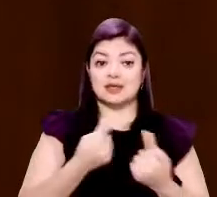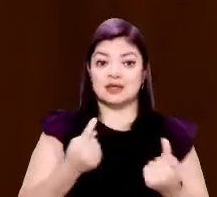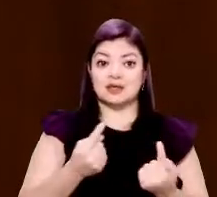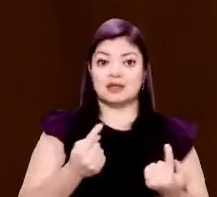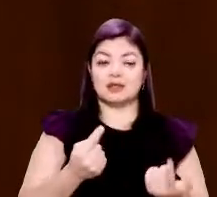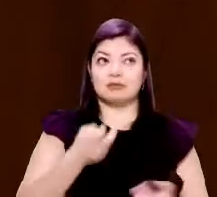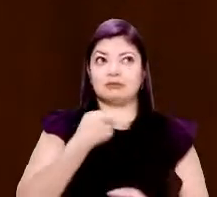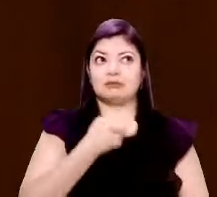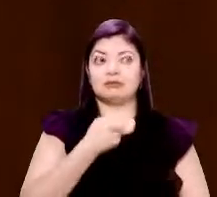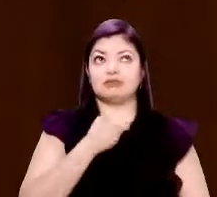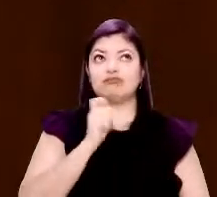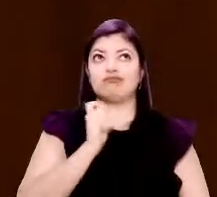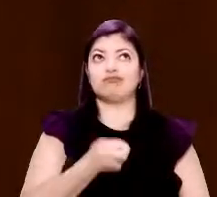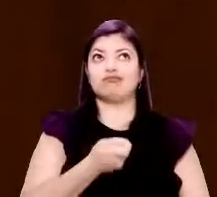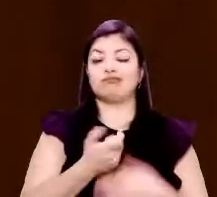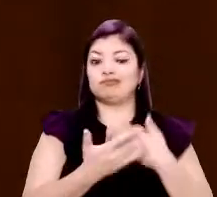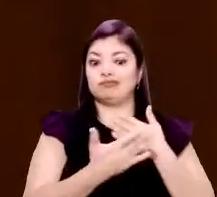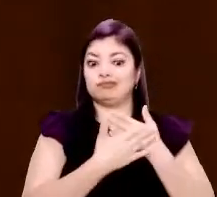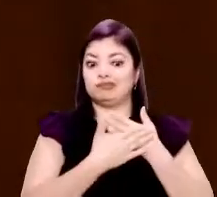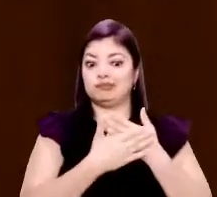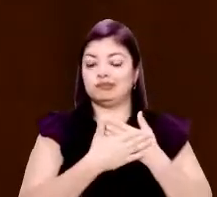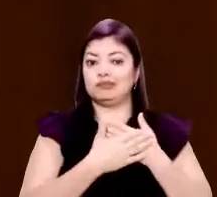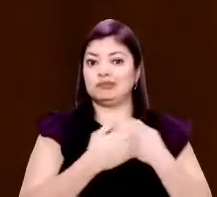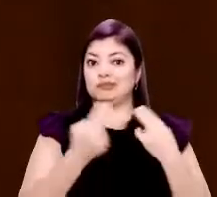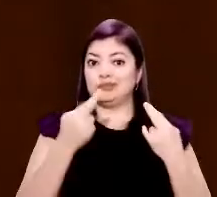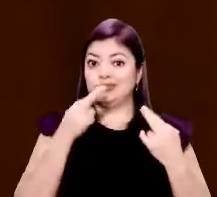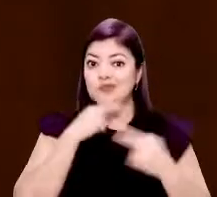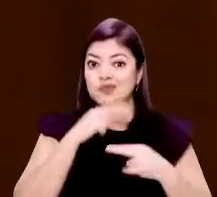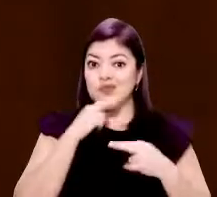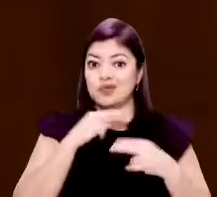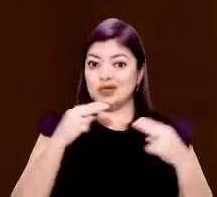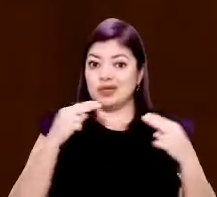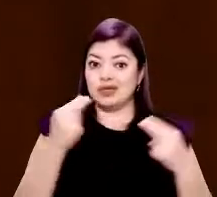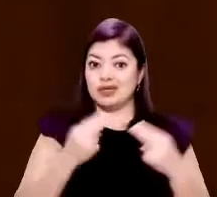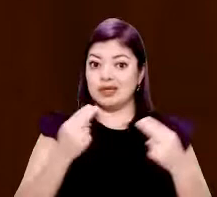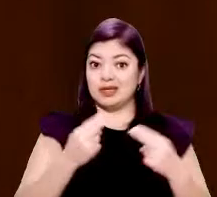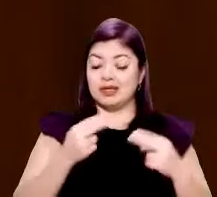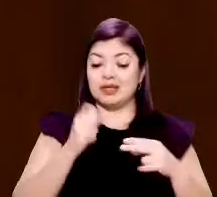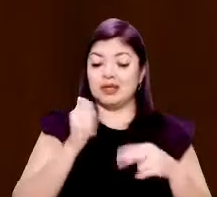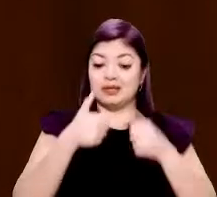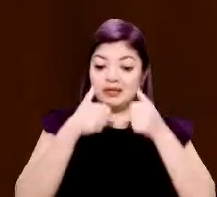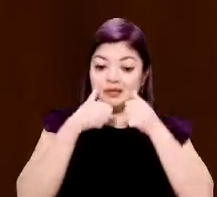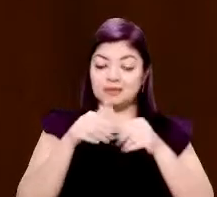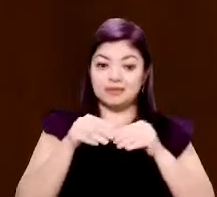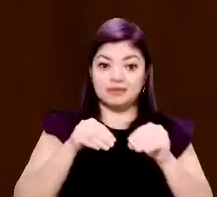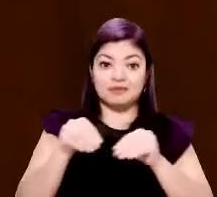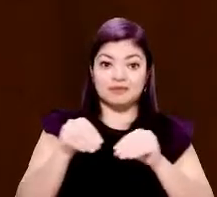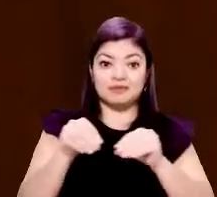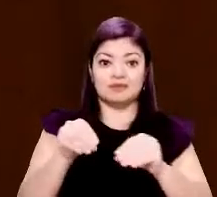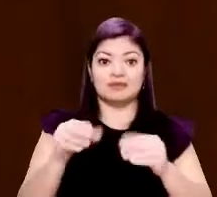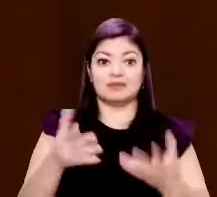Esto nos habla de la urgencia por tomar acciones contundentes en la materia, sino